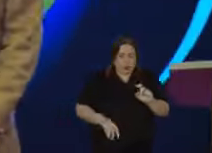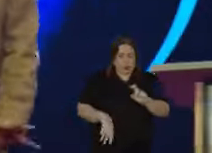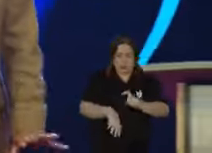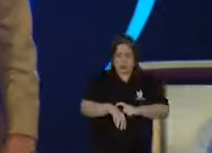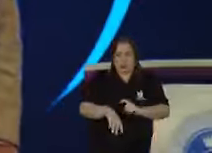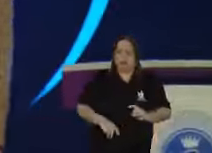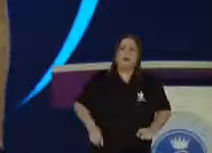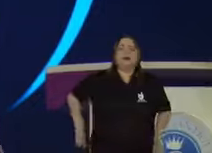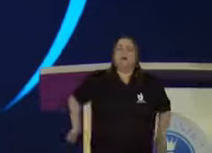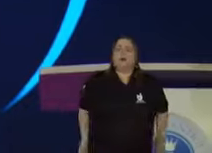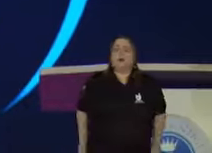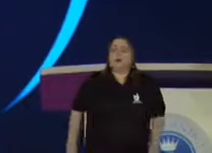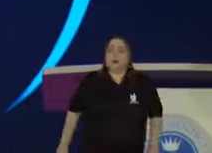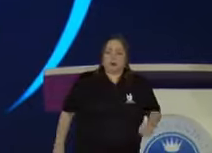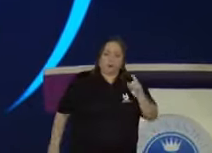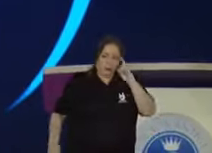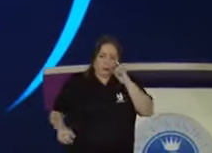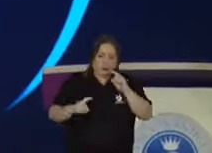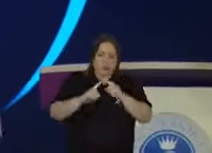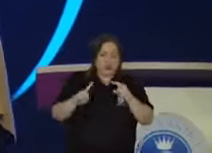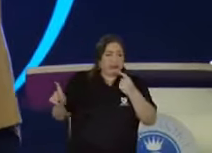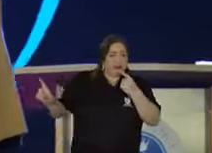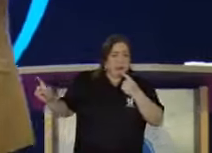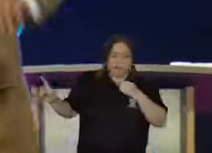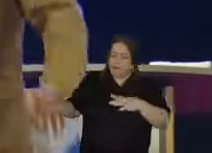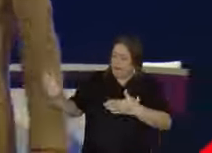como mucho diría, bueno, que el Señor te dé el doble.